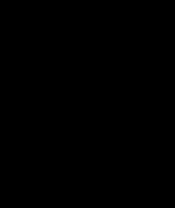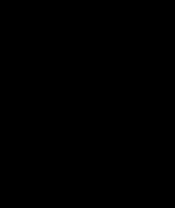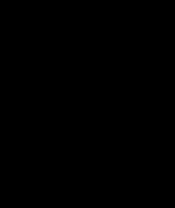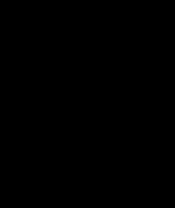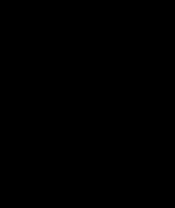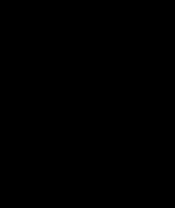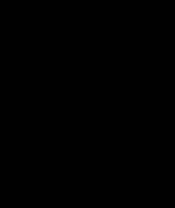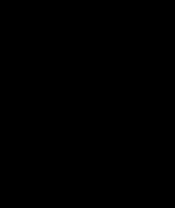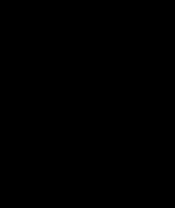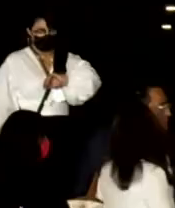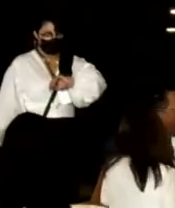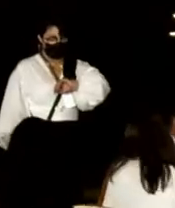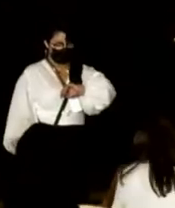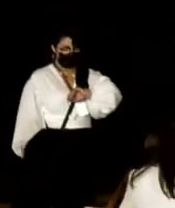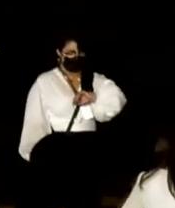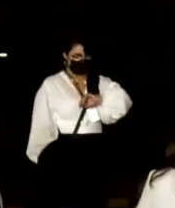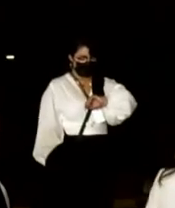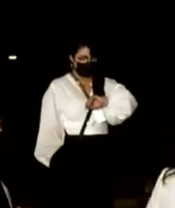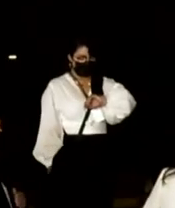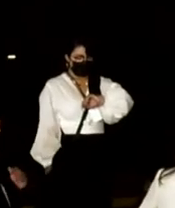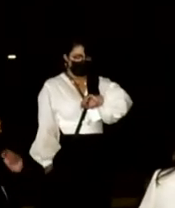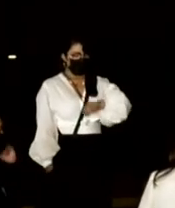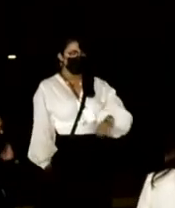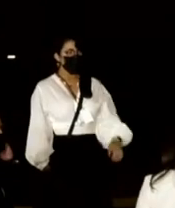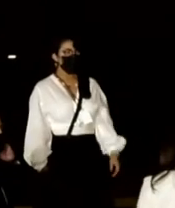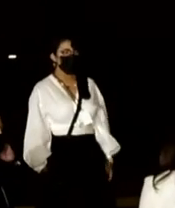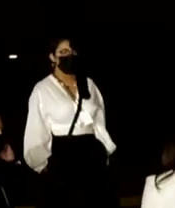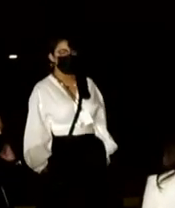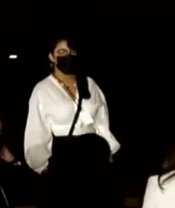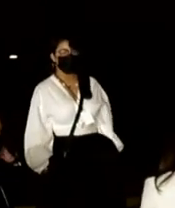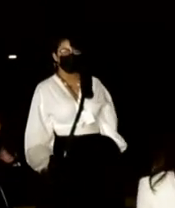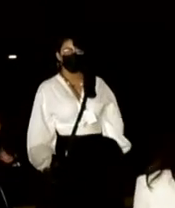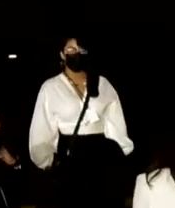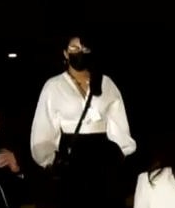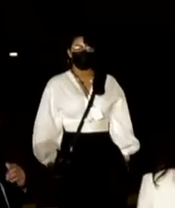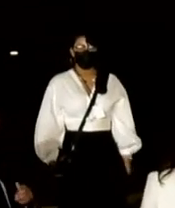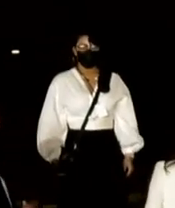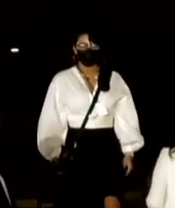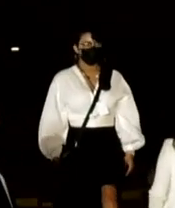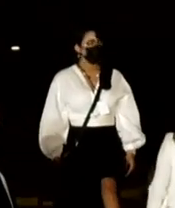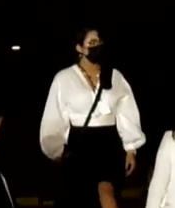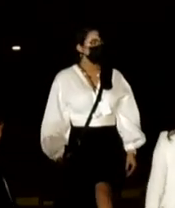¿Listos todos? Gracias. Los nuevos funcionarios.